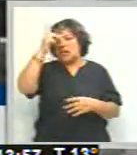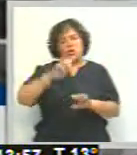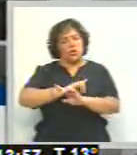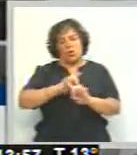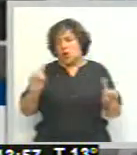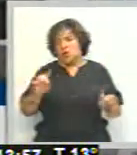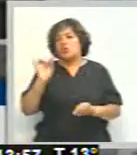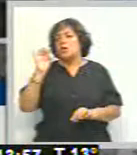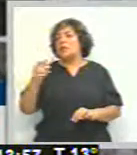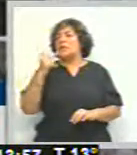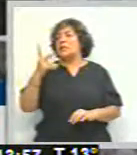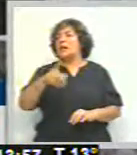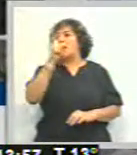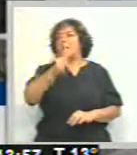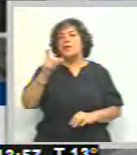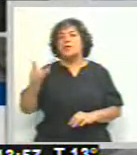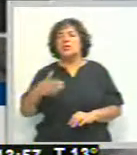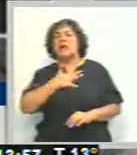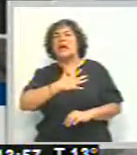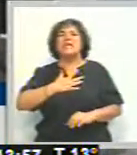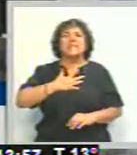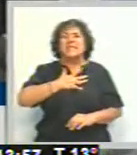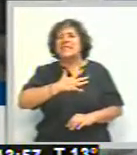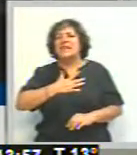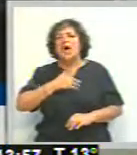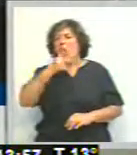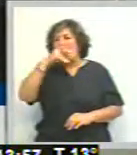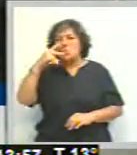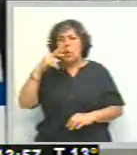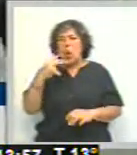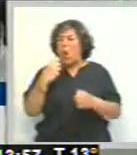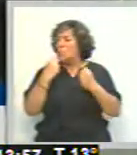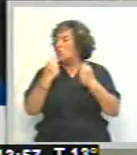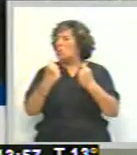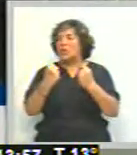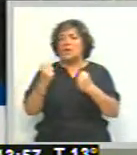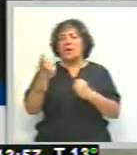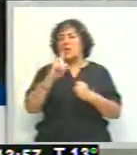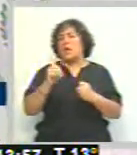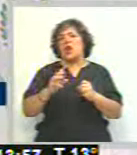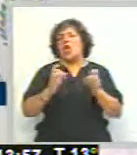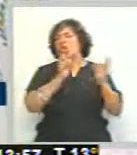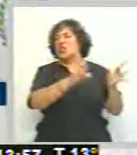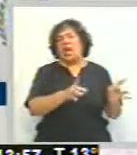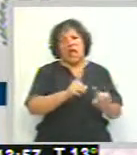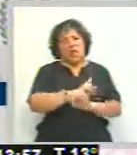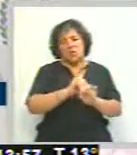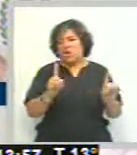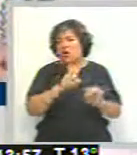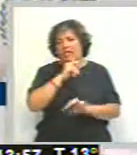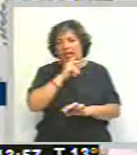no fueron tres personas las que percibieron un olo r irritante pero no no fueron afectadas gravemente